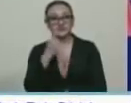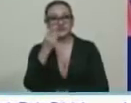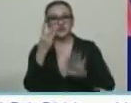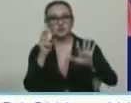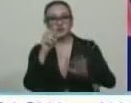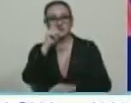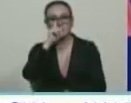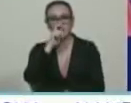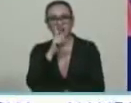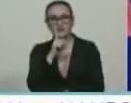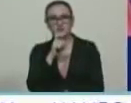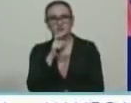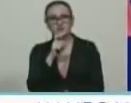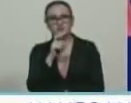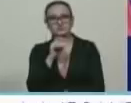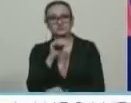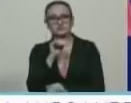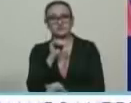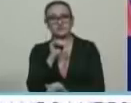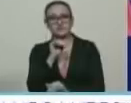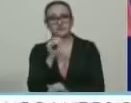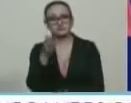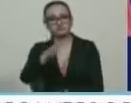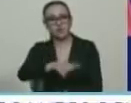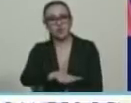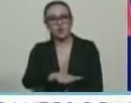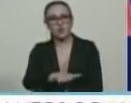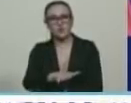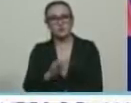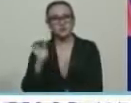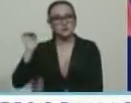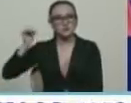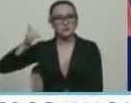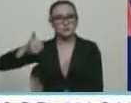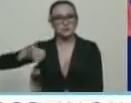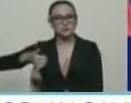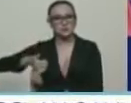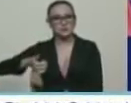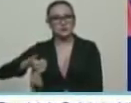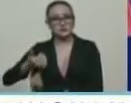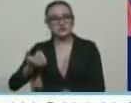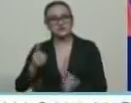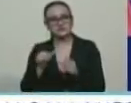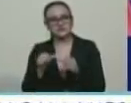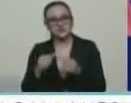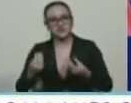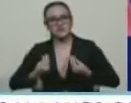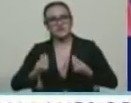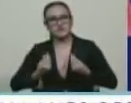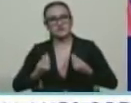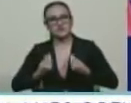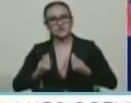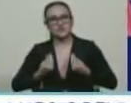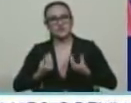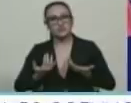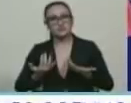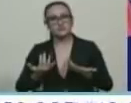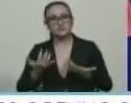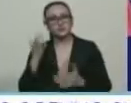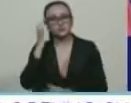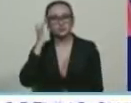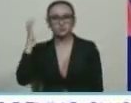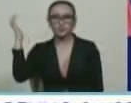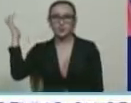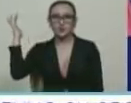180 años después de su fallecimiento, aunque pasaron tantos años, está vivo con los principios y con sus